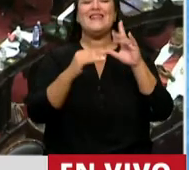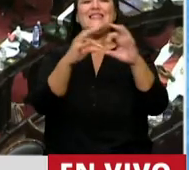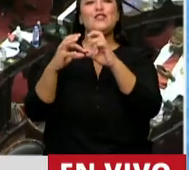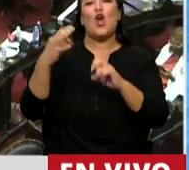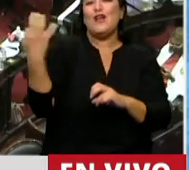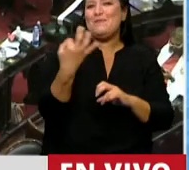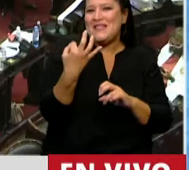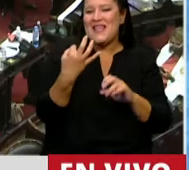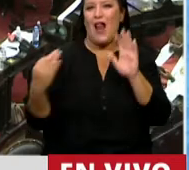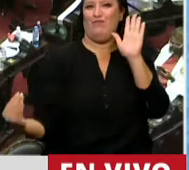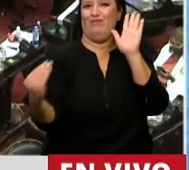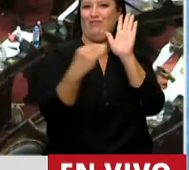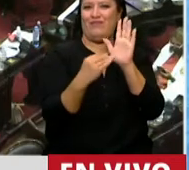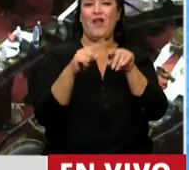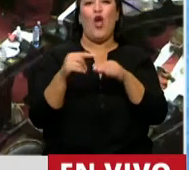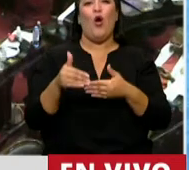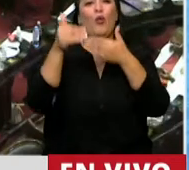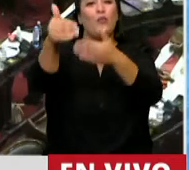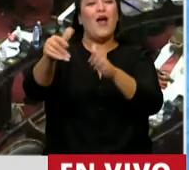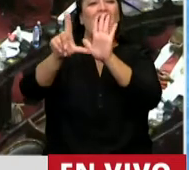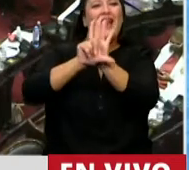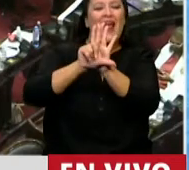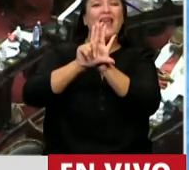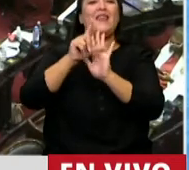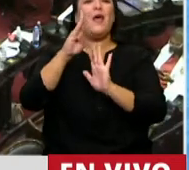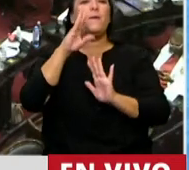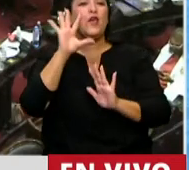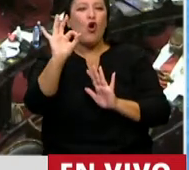extraordinarias, la prórroga de la ley de biocombustible.